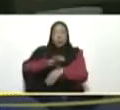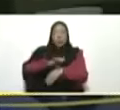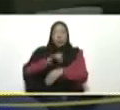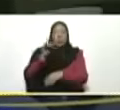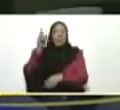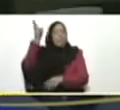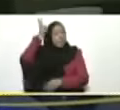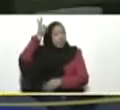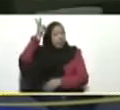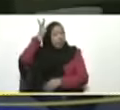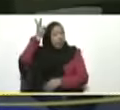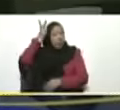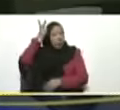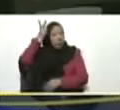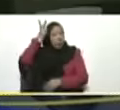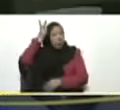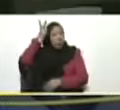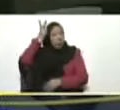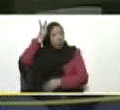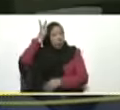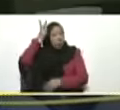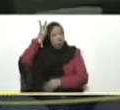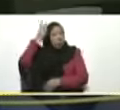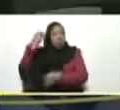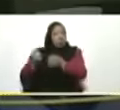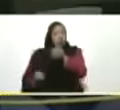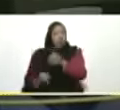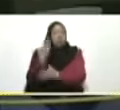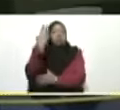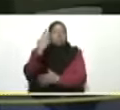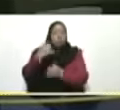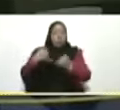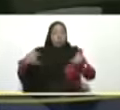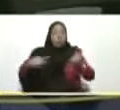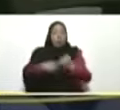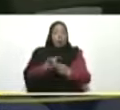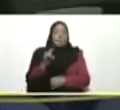Perú y fundador de Bolivia.